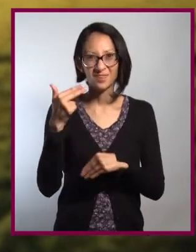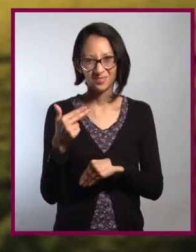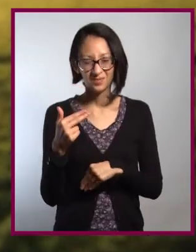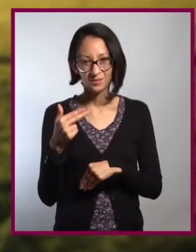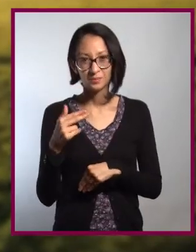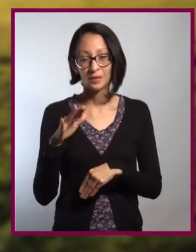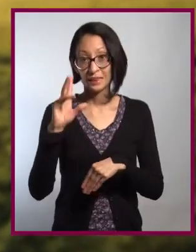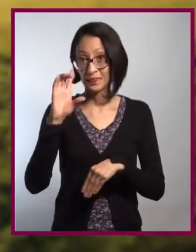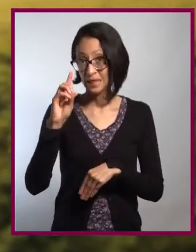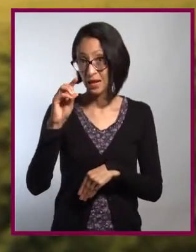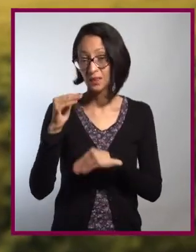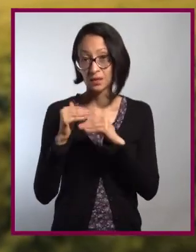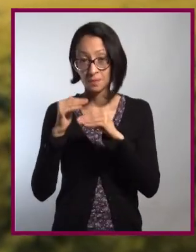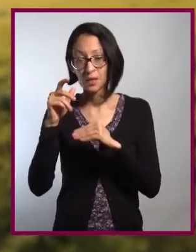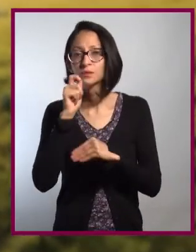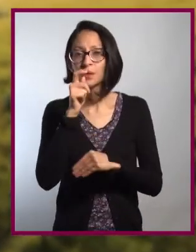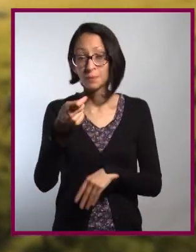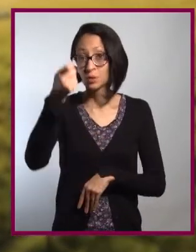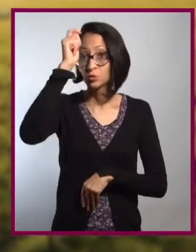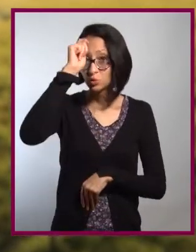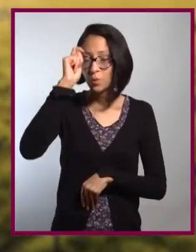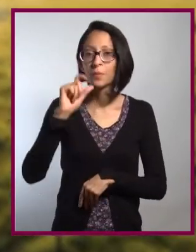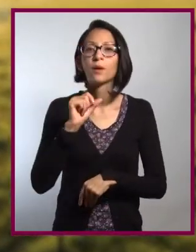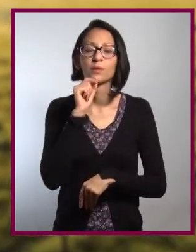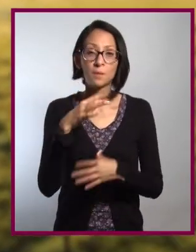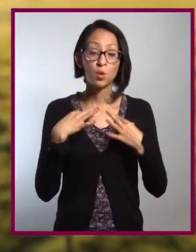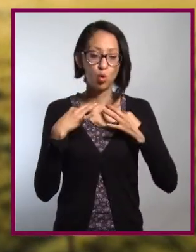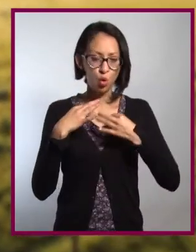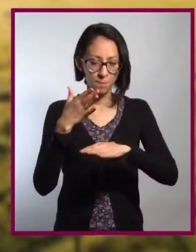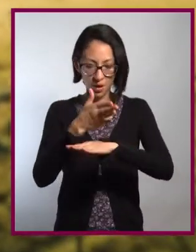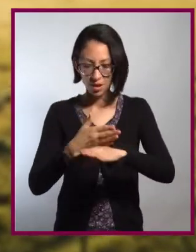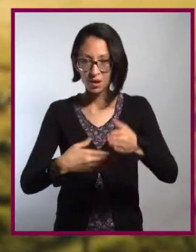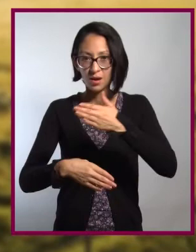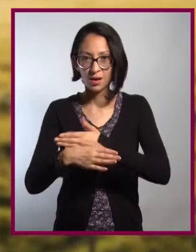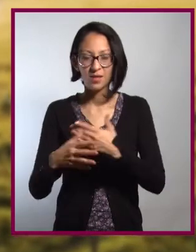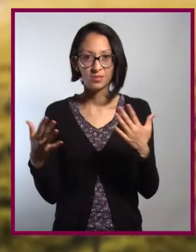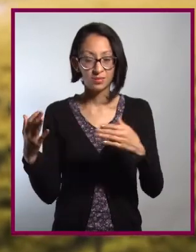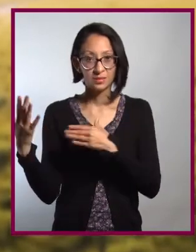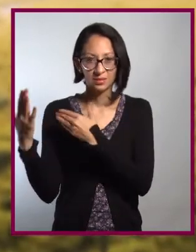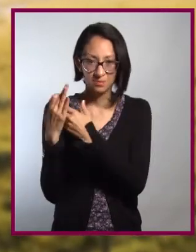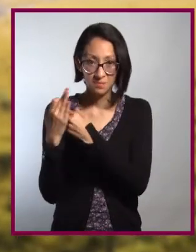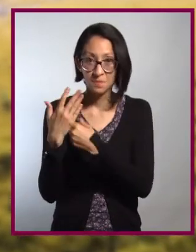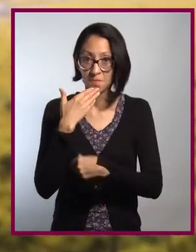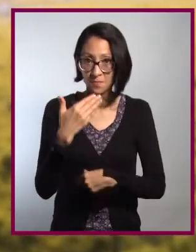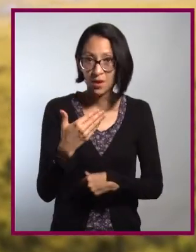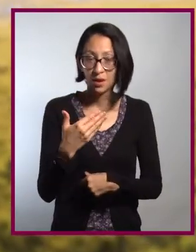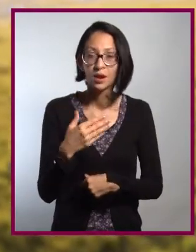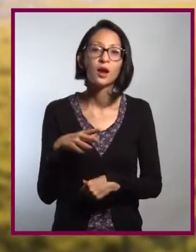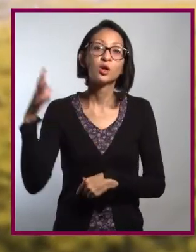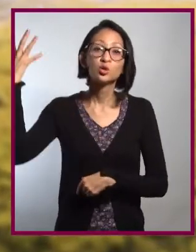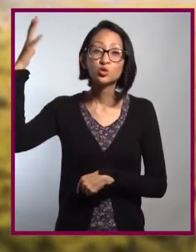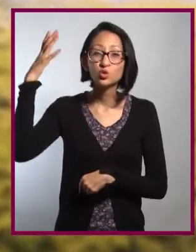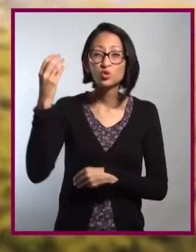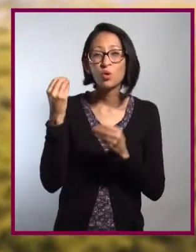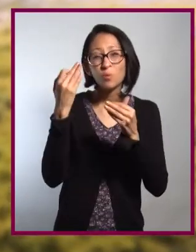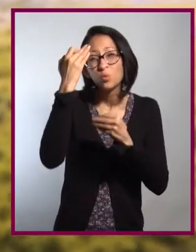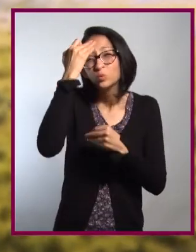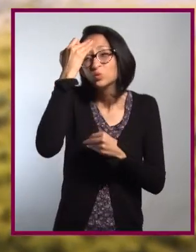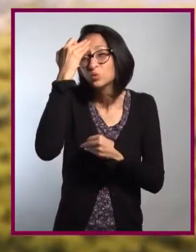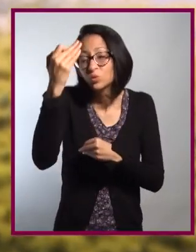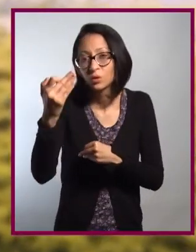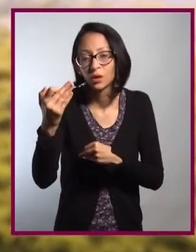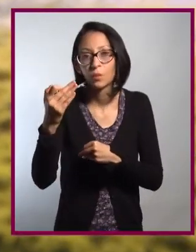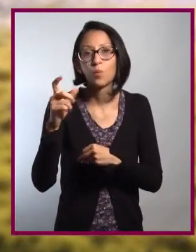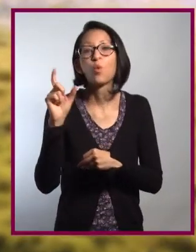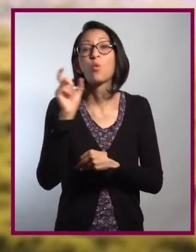gorra y prendas que cubran los brazos y las piernas. Pero evita la exposición al sol durante las horas centrales del día, cuando